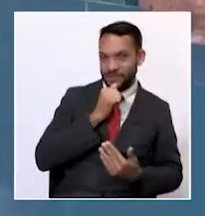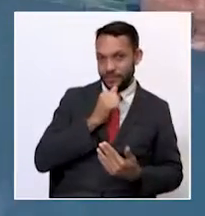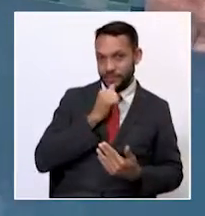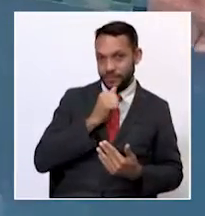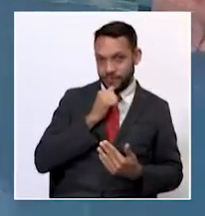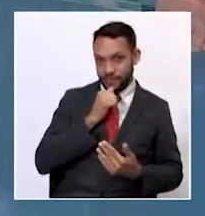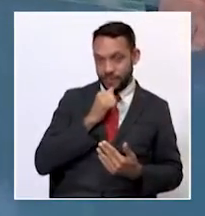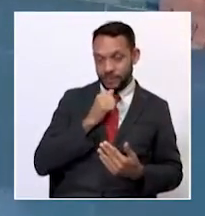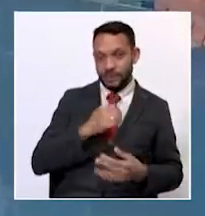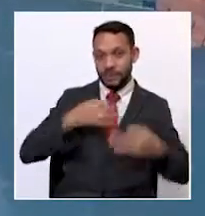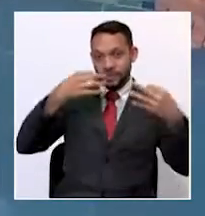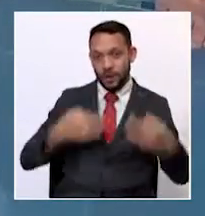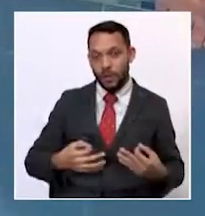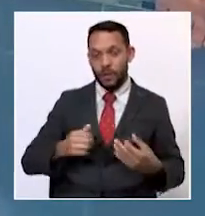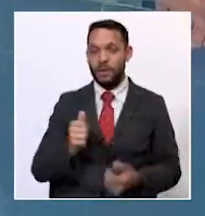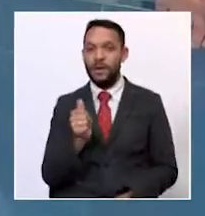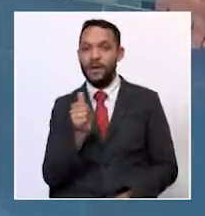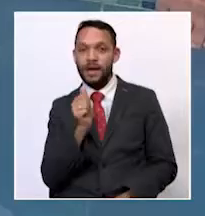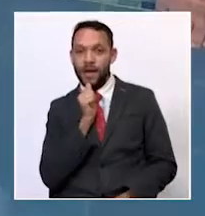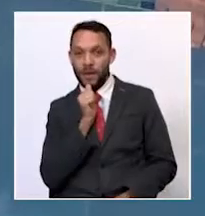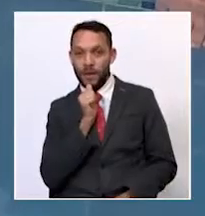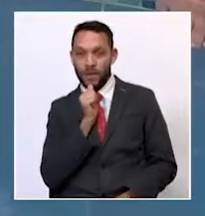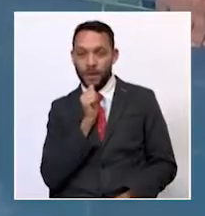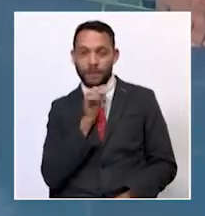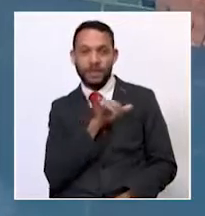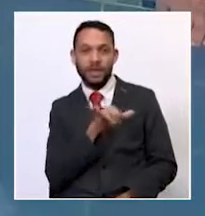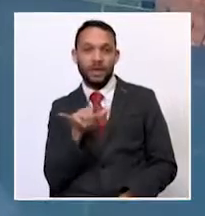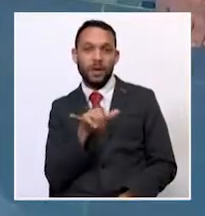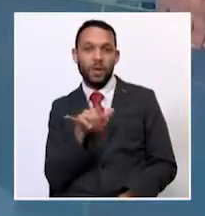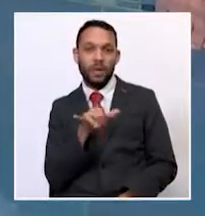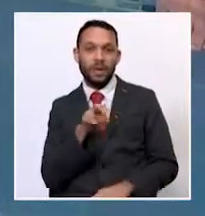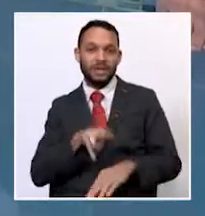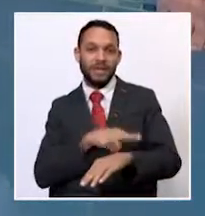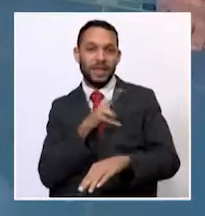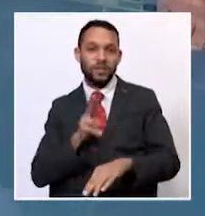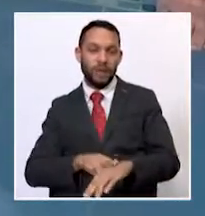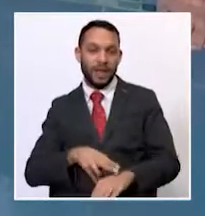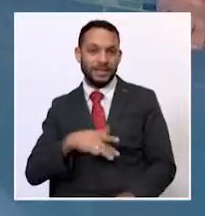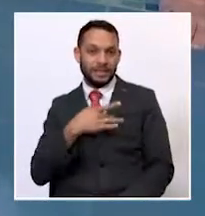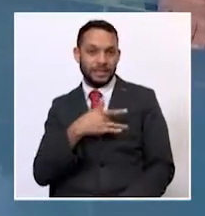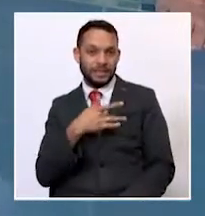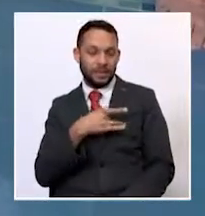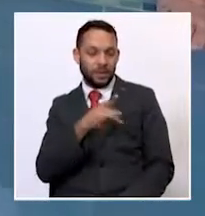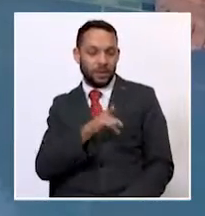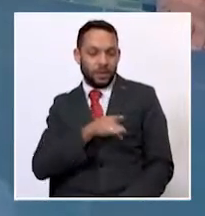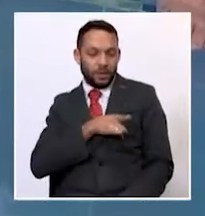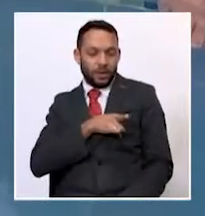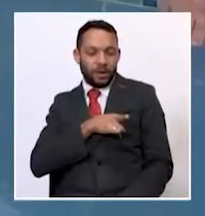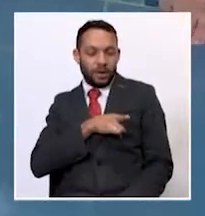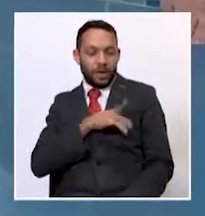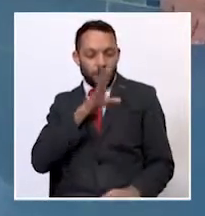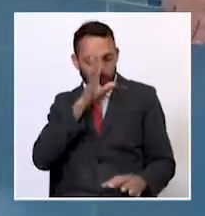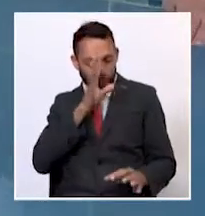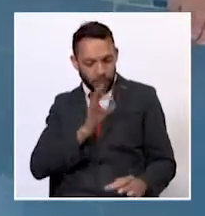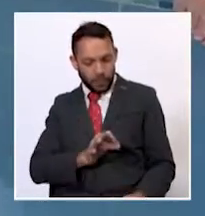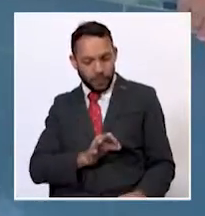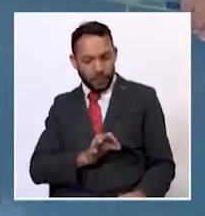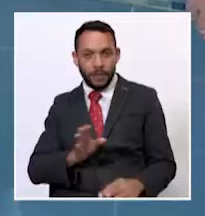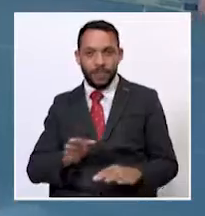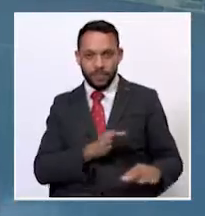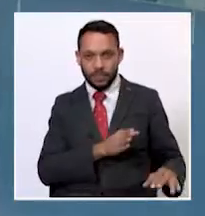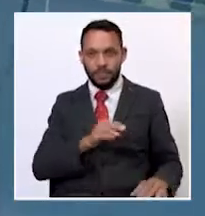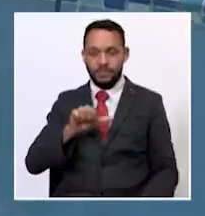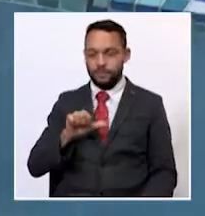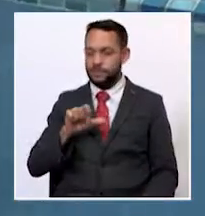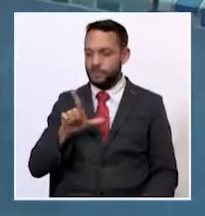agua es como el elemento de la naturaleza que mueve las emociones, que ayuda a sanar las emociones. El doctor Alonso, por